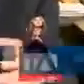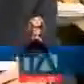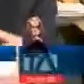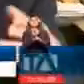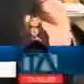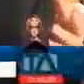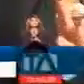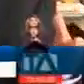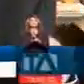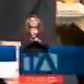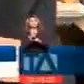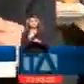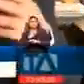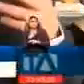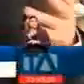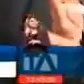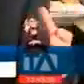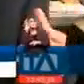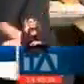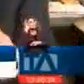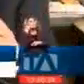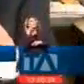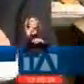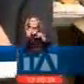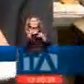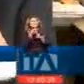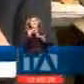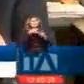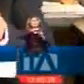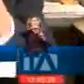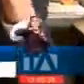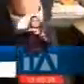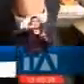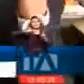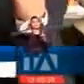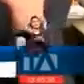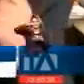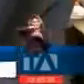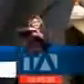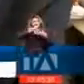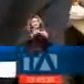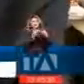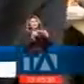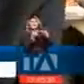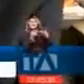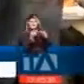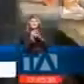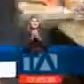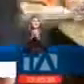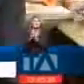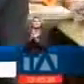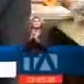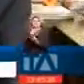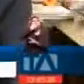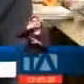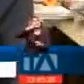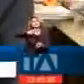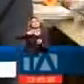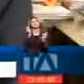el dimensionamiento y modernización del sistema que está concebido para otra cosa. Con un